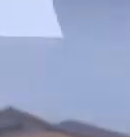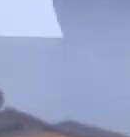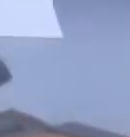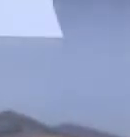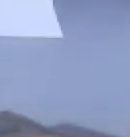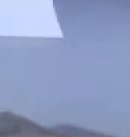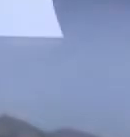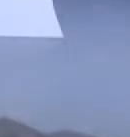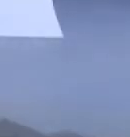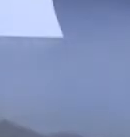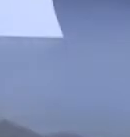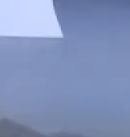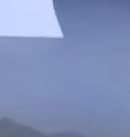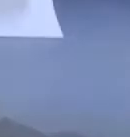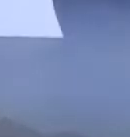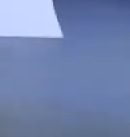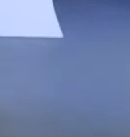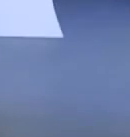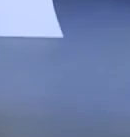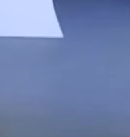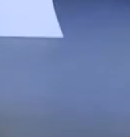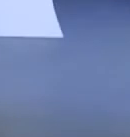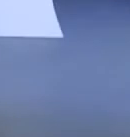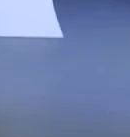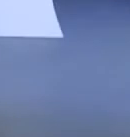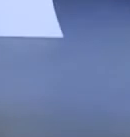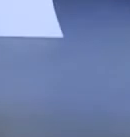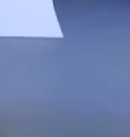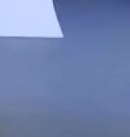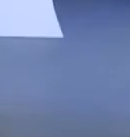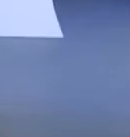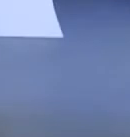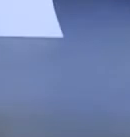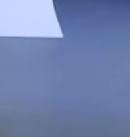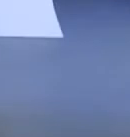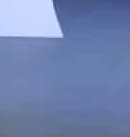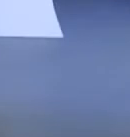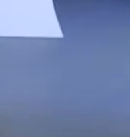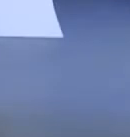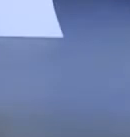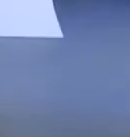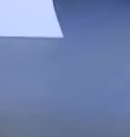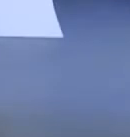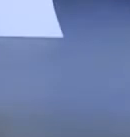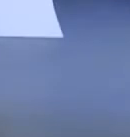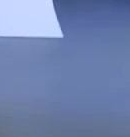vaya tuntaita. ¿Qué quiere decir esto, profe?